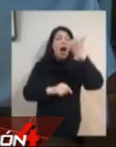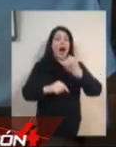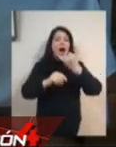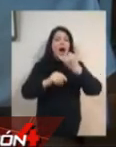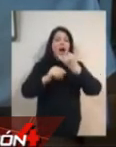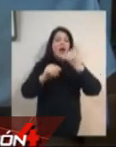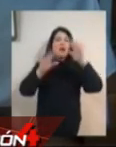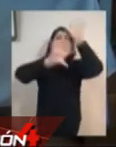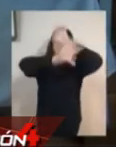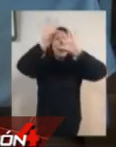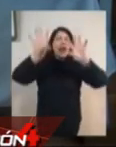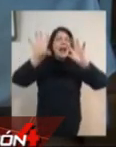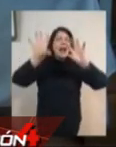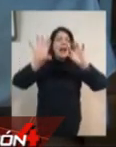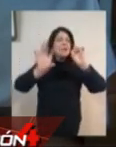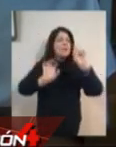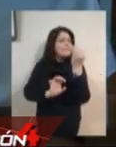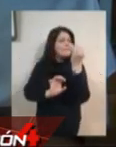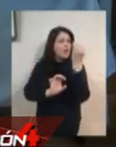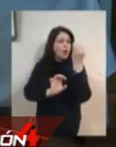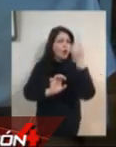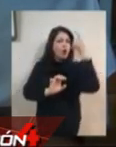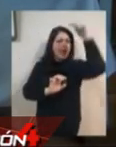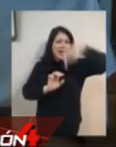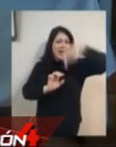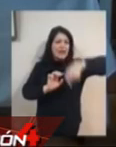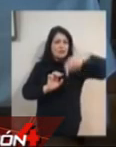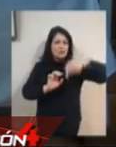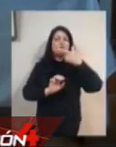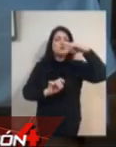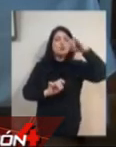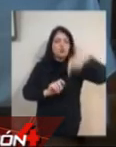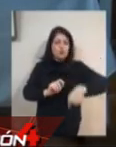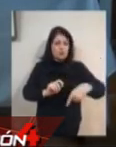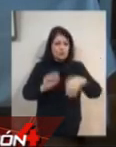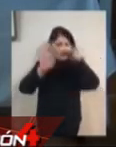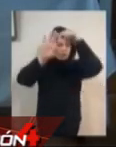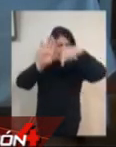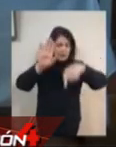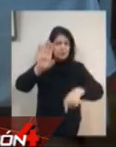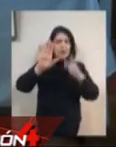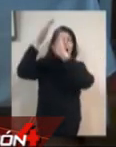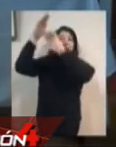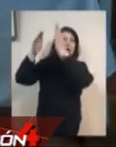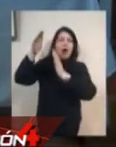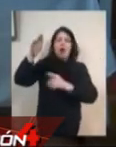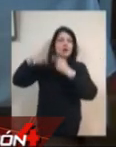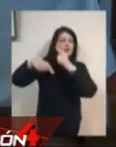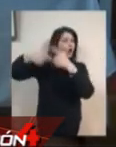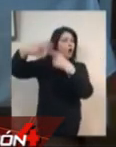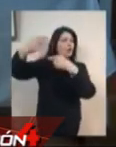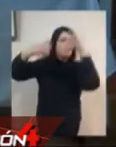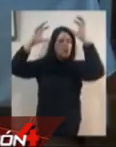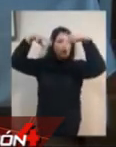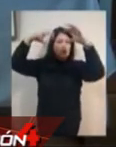permitiría trabajar por lo menos de 3 días en la región sur, no tanto en cordillera, que aparentemente las condiciones continuarán con